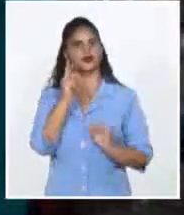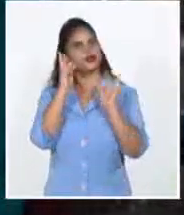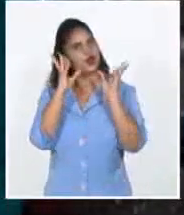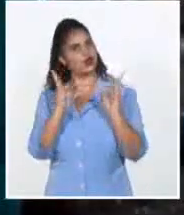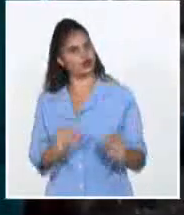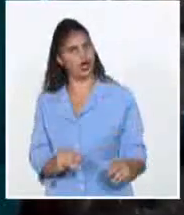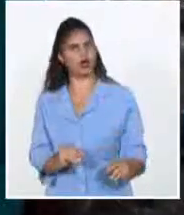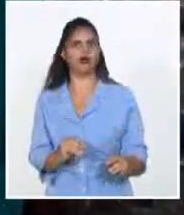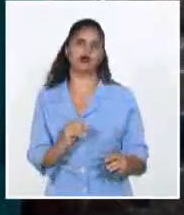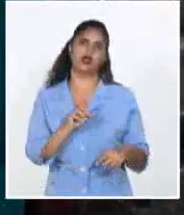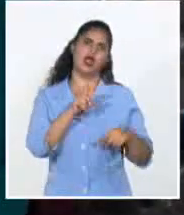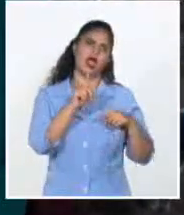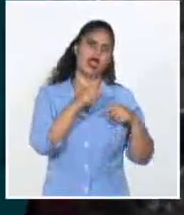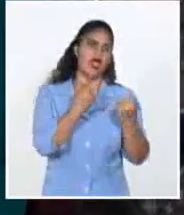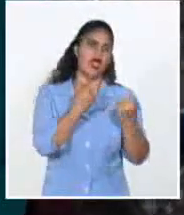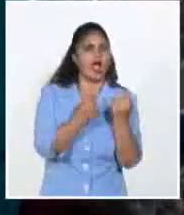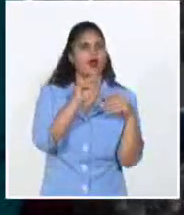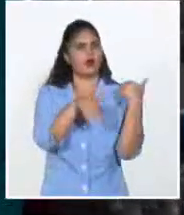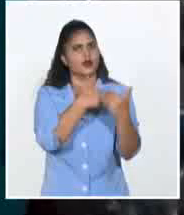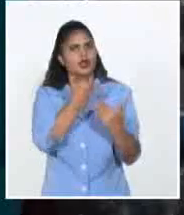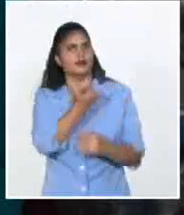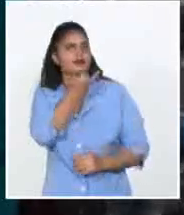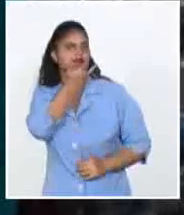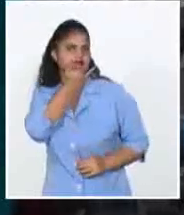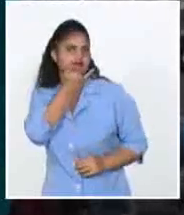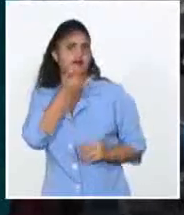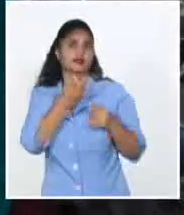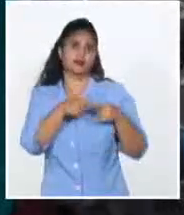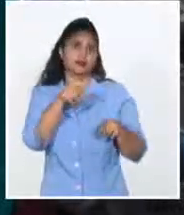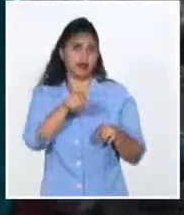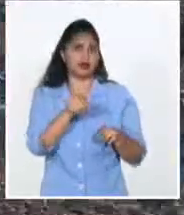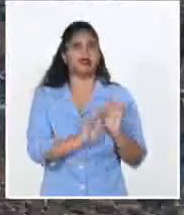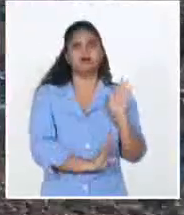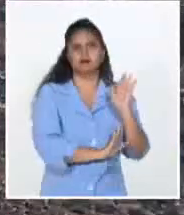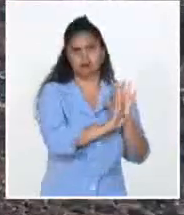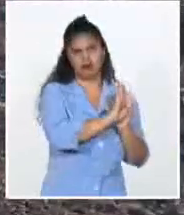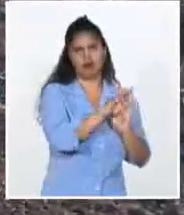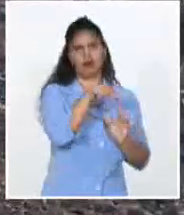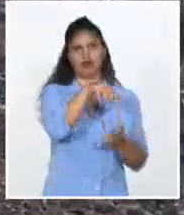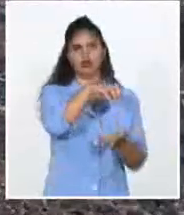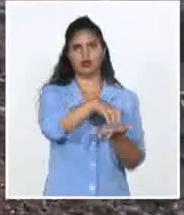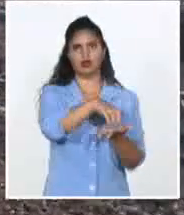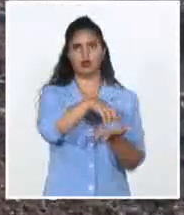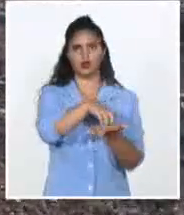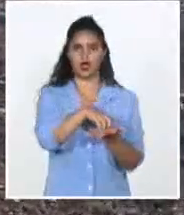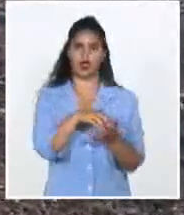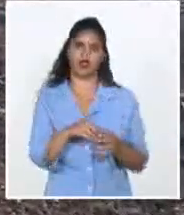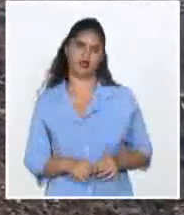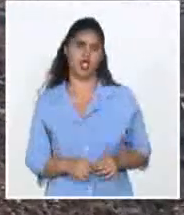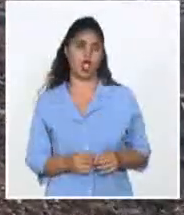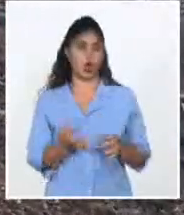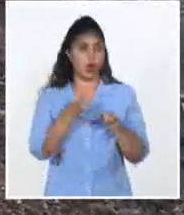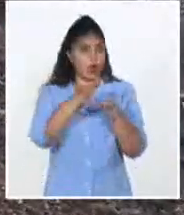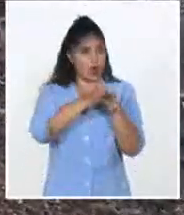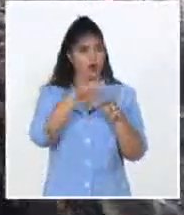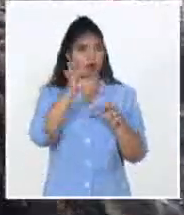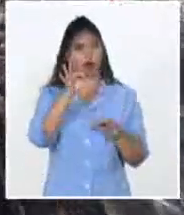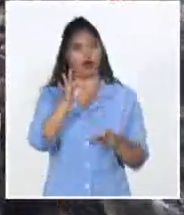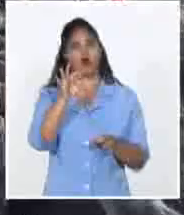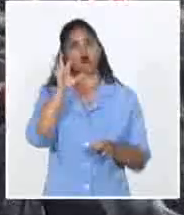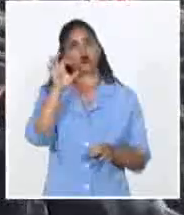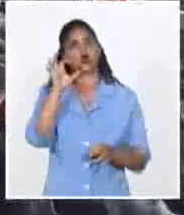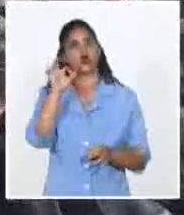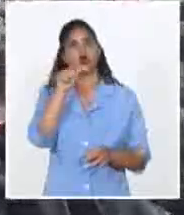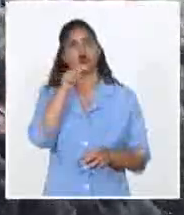sus bajas. Pero hemos tenido muy buenos resultados aquí en la nave de la codorniz. El huevo de codorniz posee un alto valor proteico